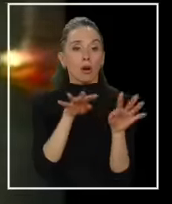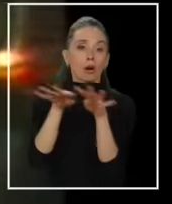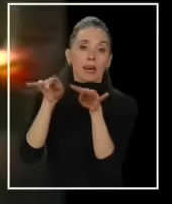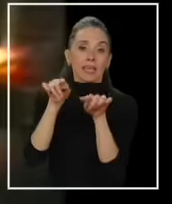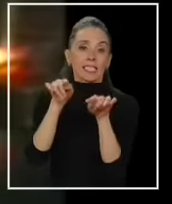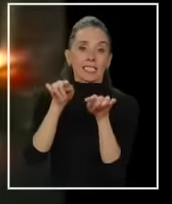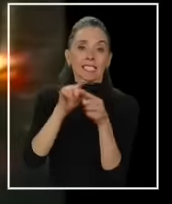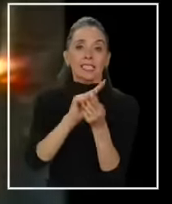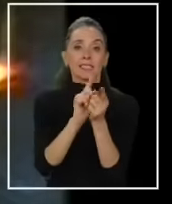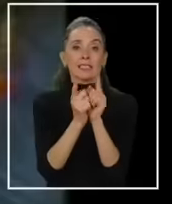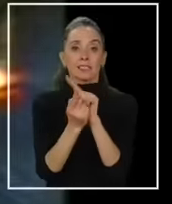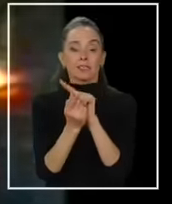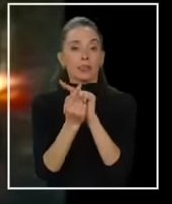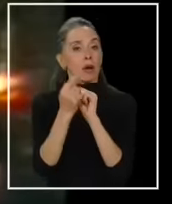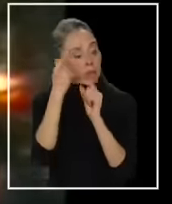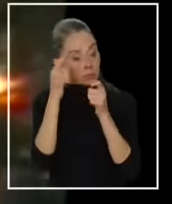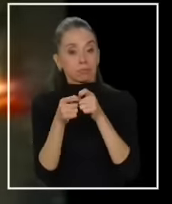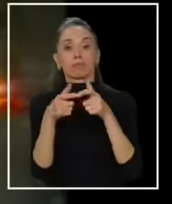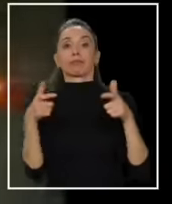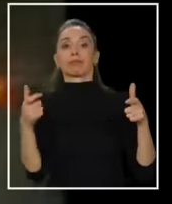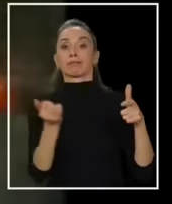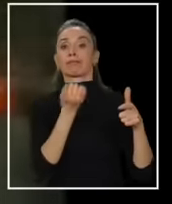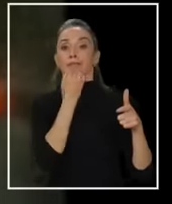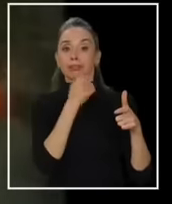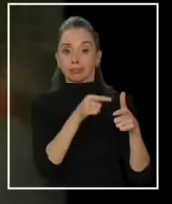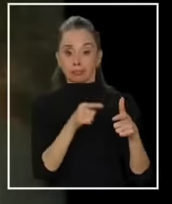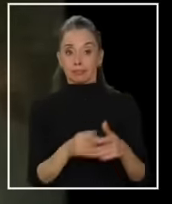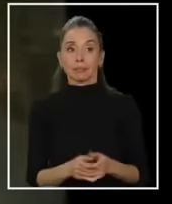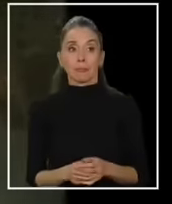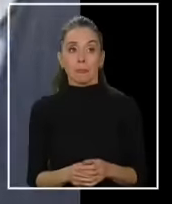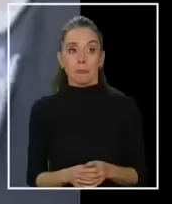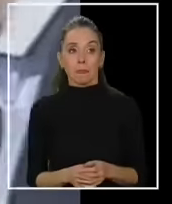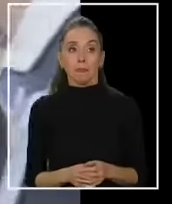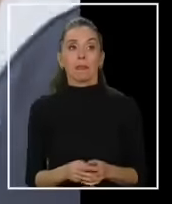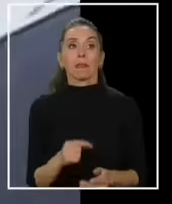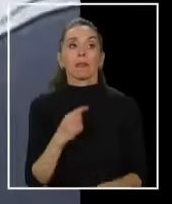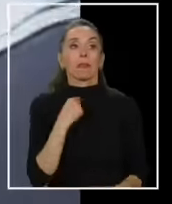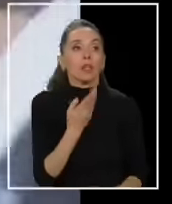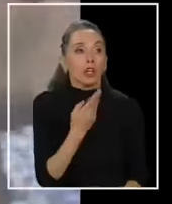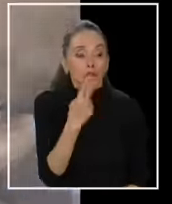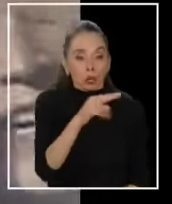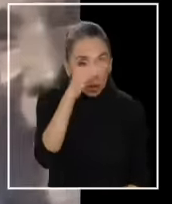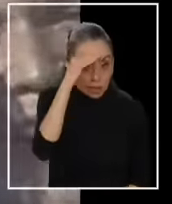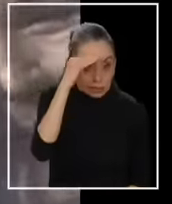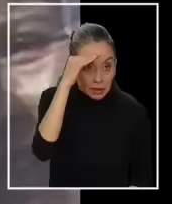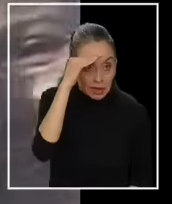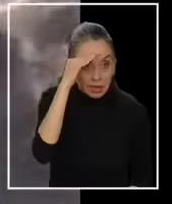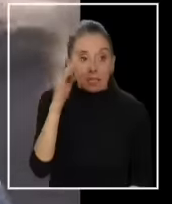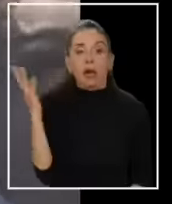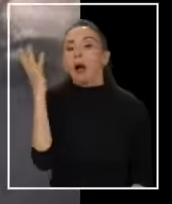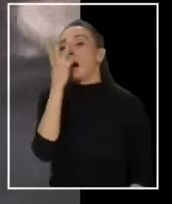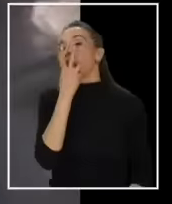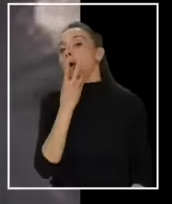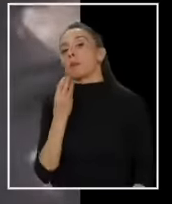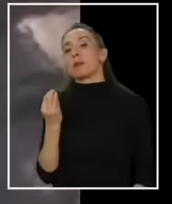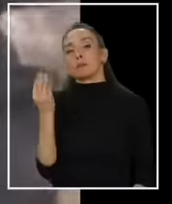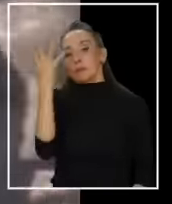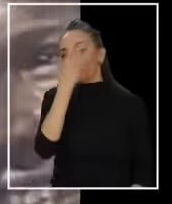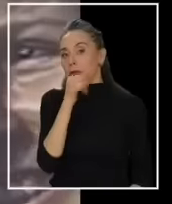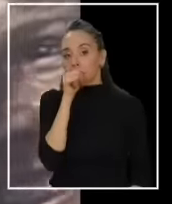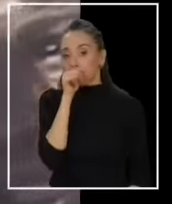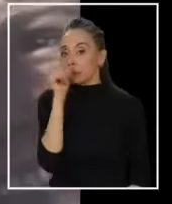que tomaría ribetes impensados. A ver, ¿cómo ha sido la experiencia que han tenido ustedes? Maravillosa,